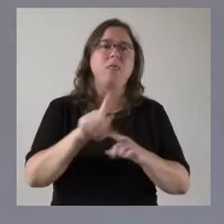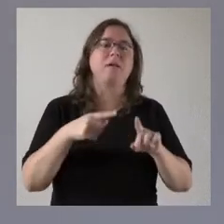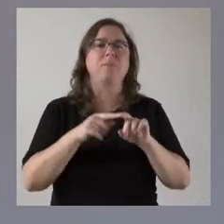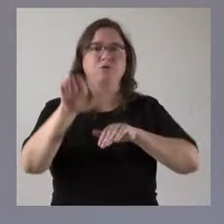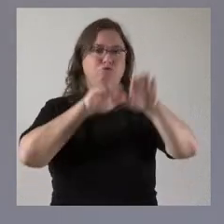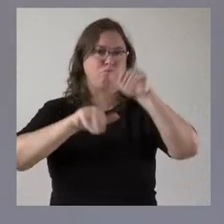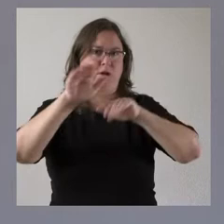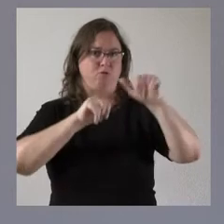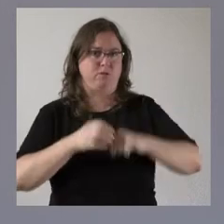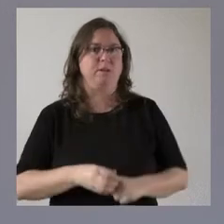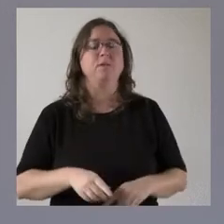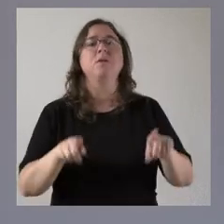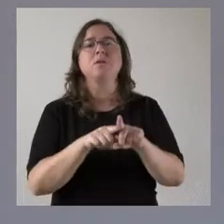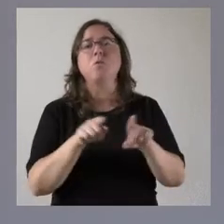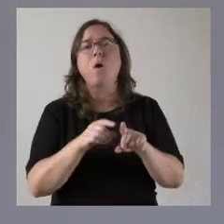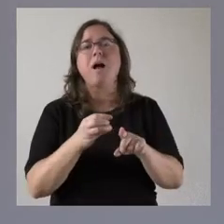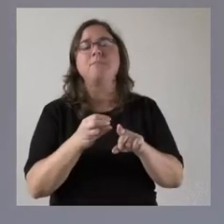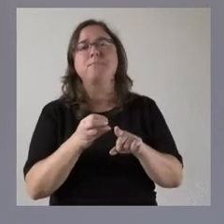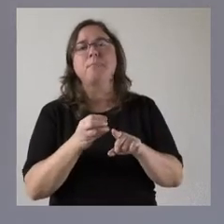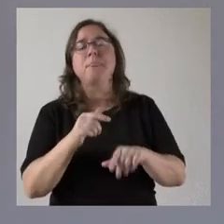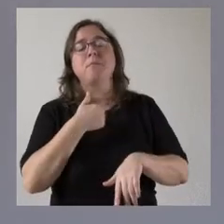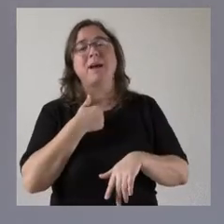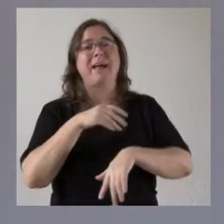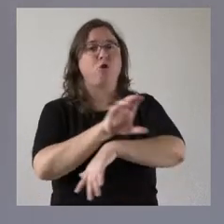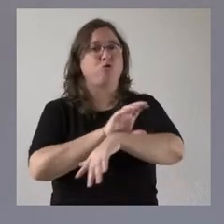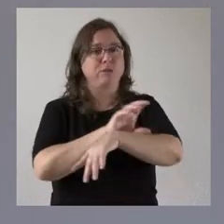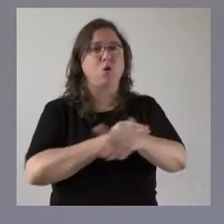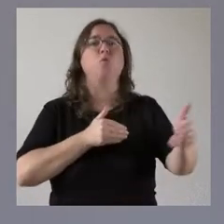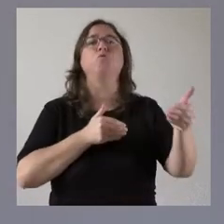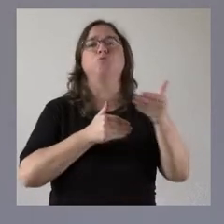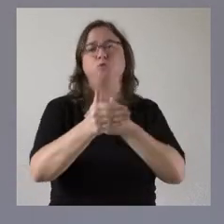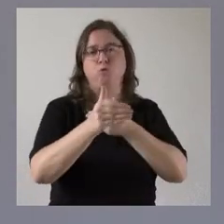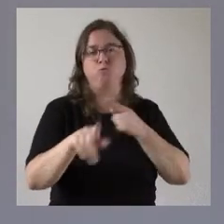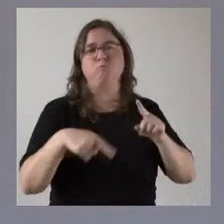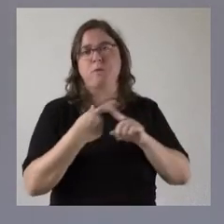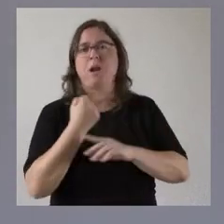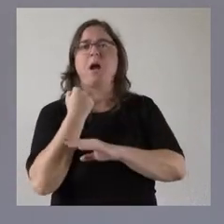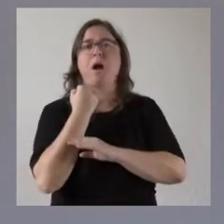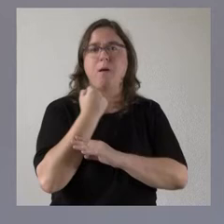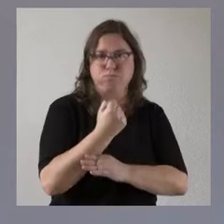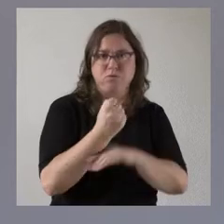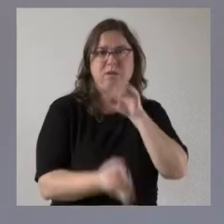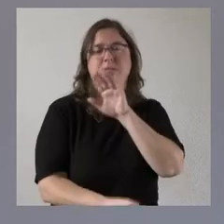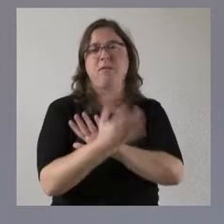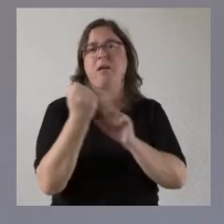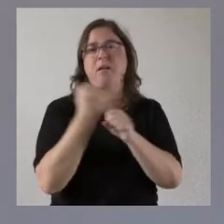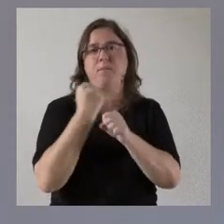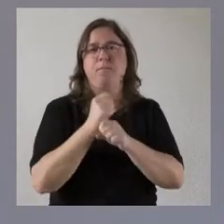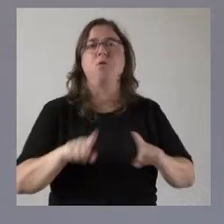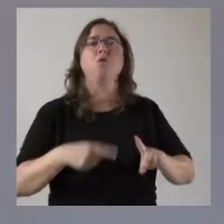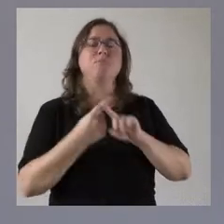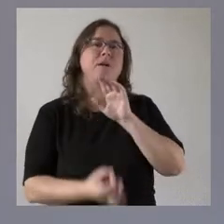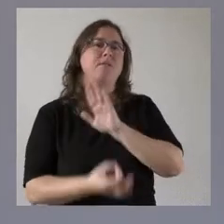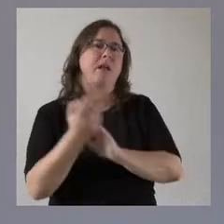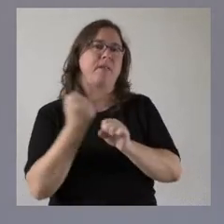de ese punto de vista la consejería bien actuando en el pasado y lo seguiré haciendo en el futuro pues apoyando la creación de empleo y la formación y cualificación de los trabajadores